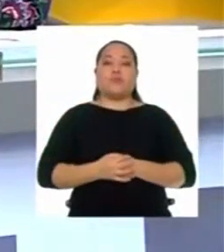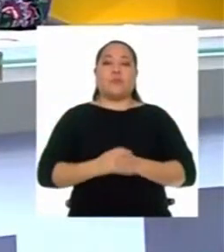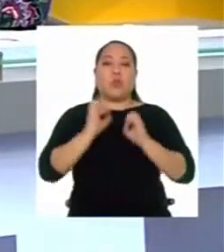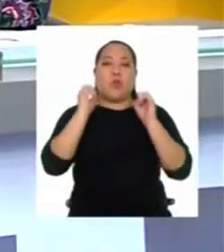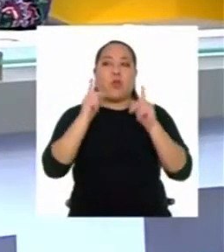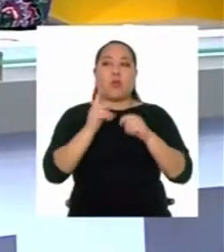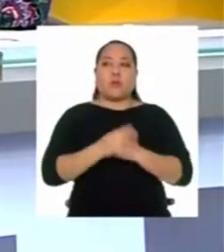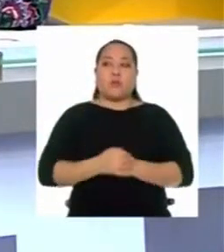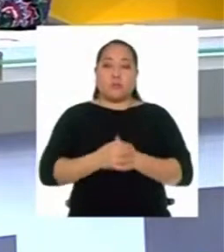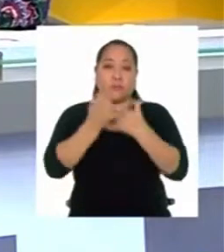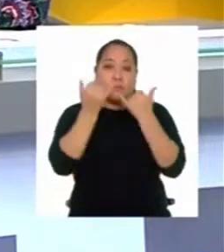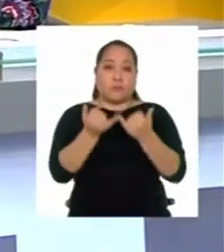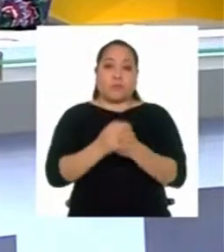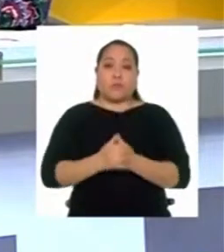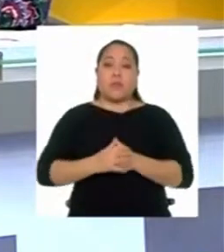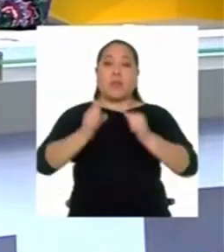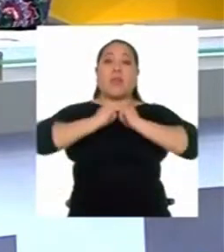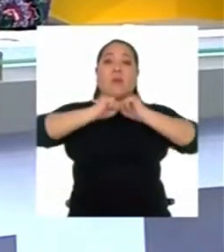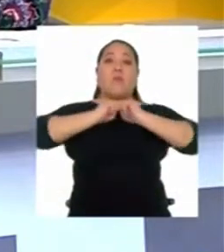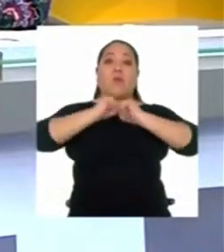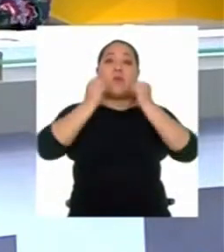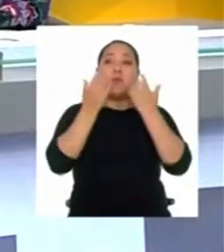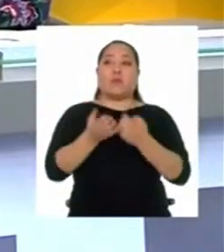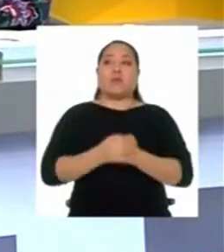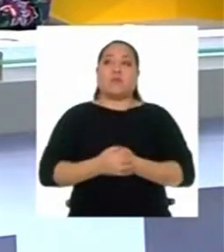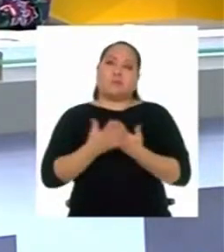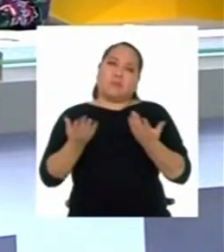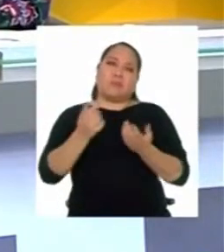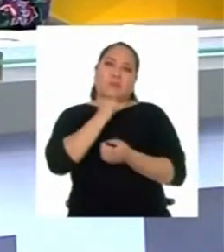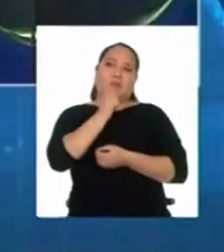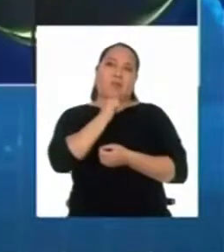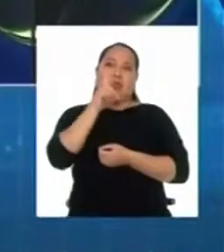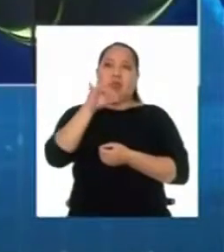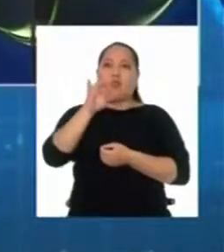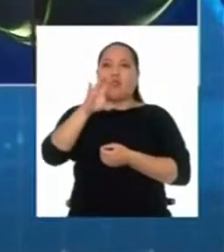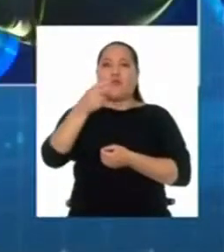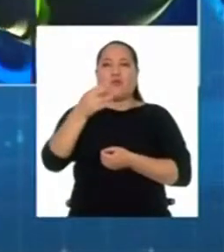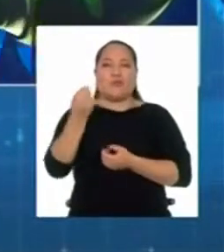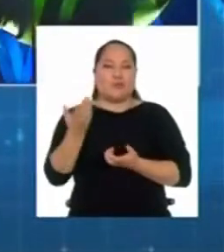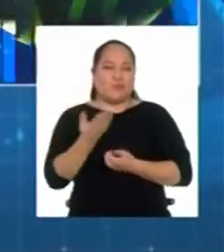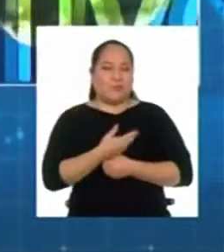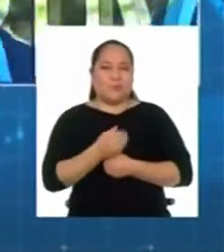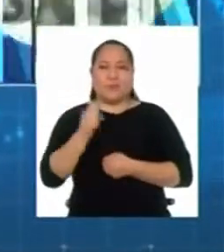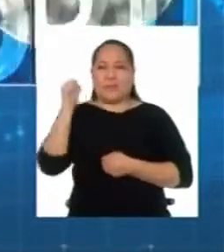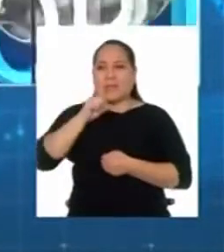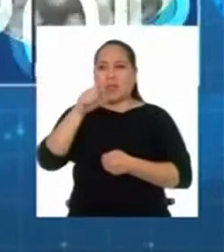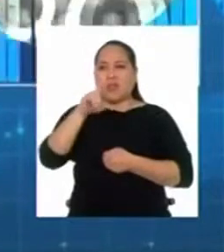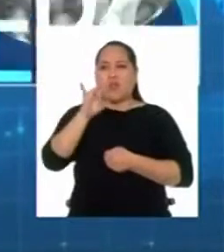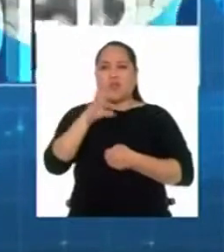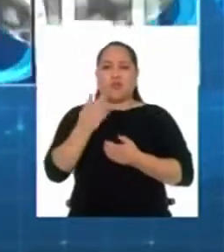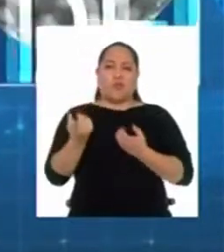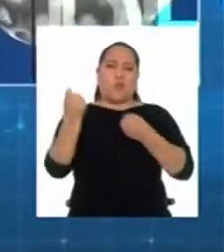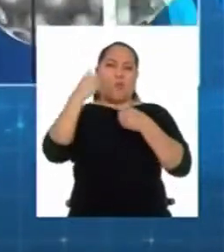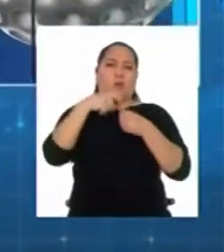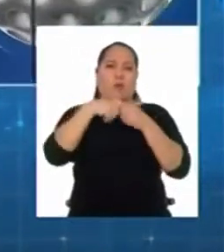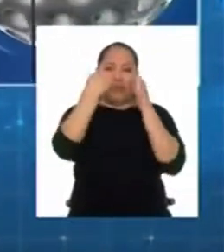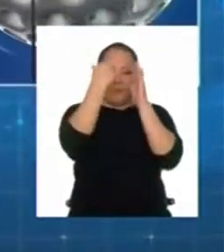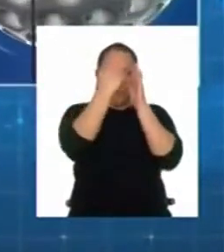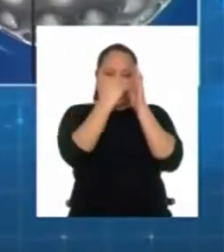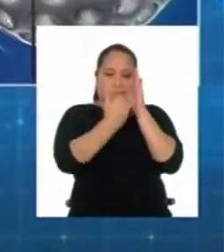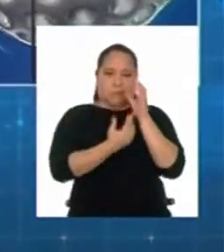Muy bien. Ahora, los deportes. ¿Cómo no podía faltar, Luchito? Por supuesto. Lucho Trizano es parte del